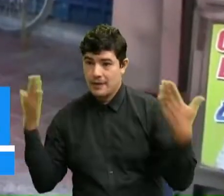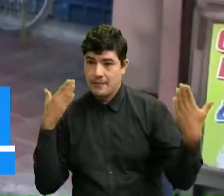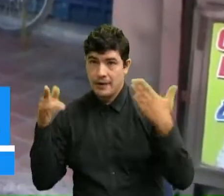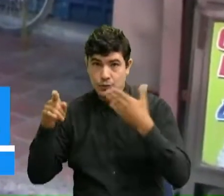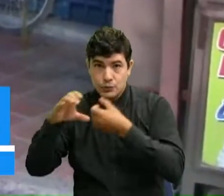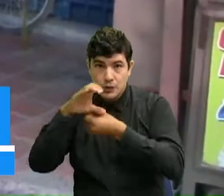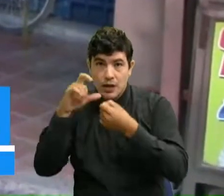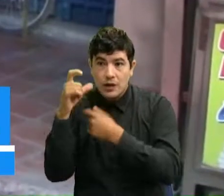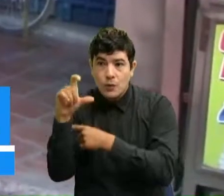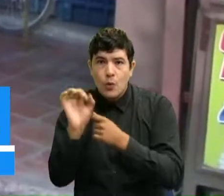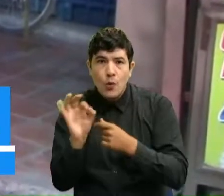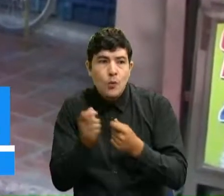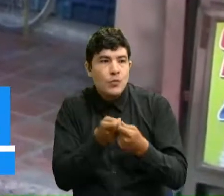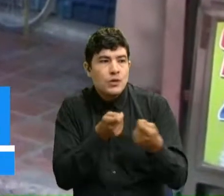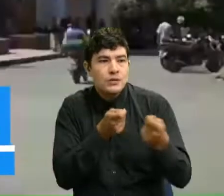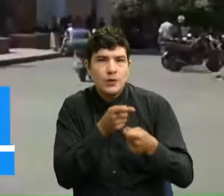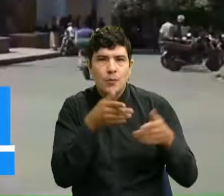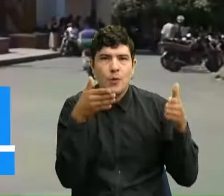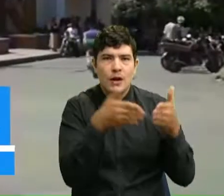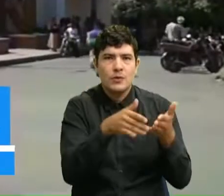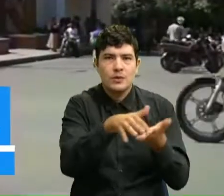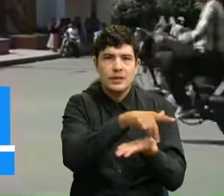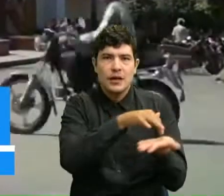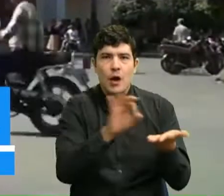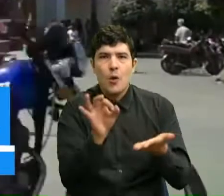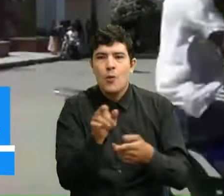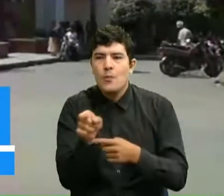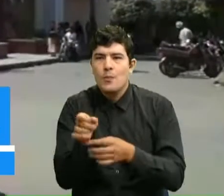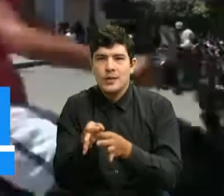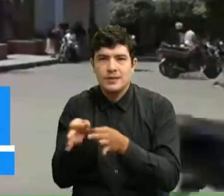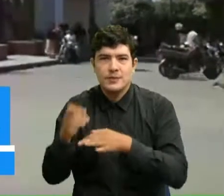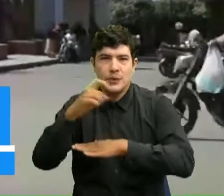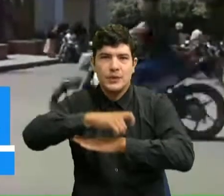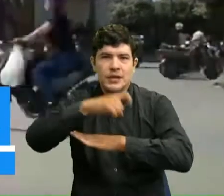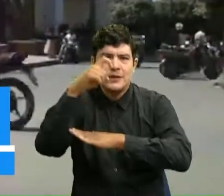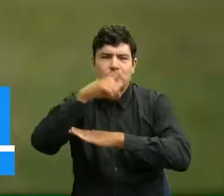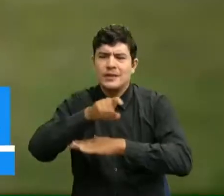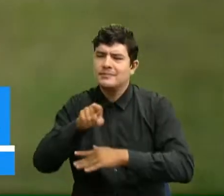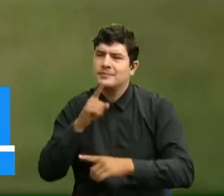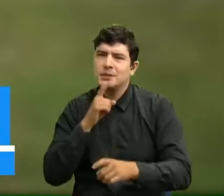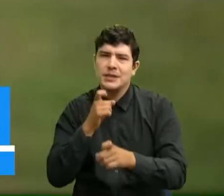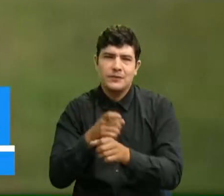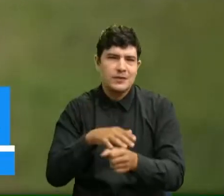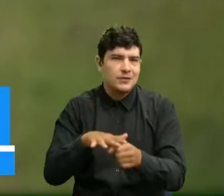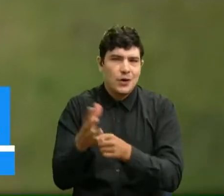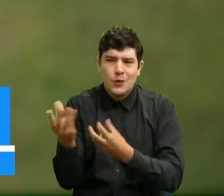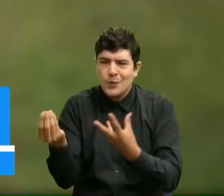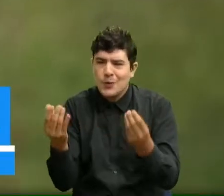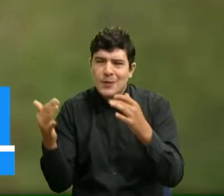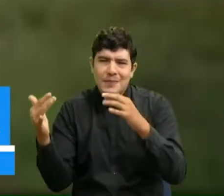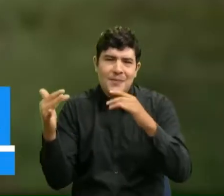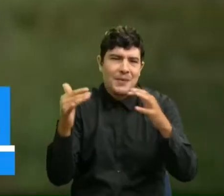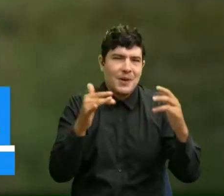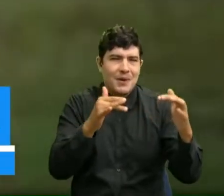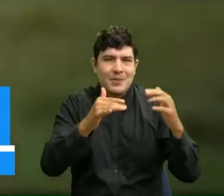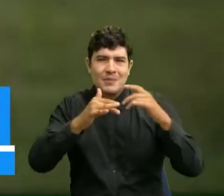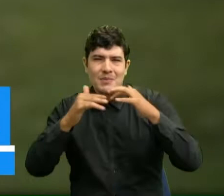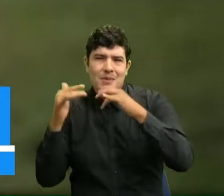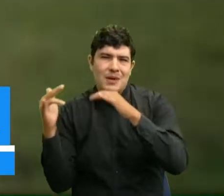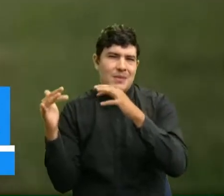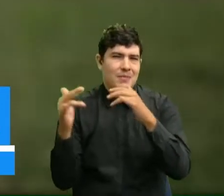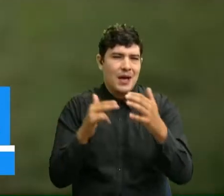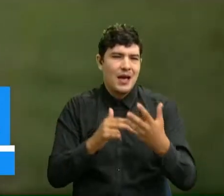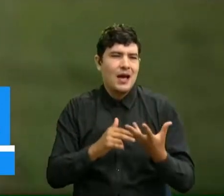municipios cercanos como lo es Puerto Santander y Tibú, donde también sufren las disputas entre los grupos armados al margen de la ley y la